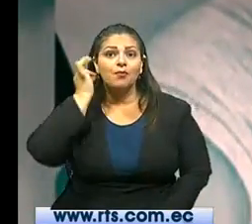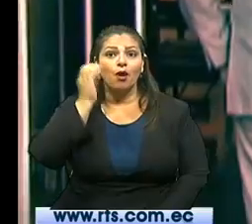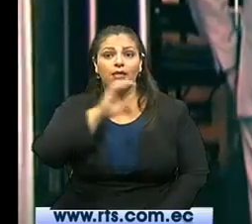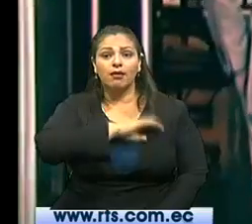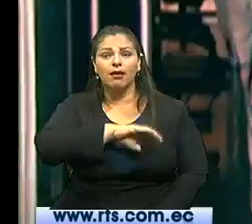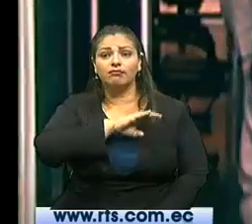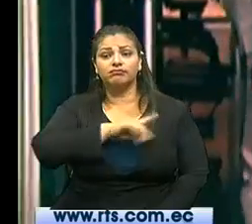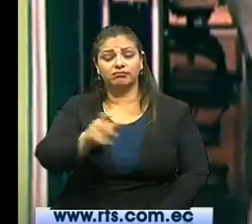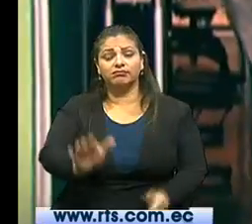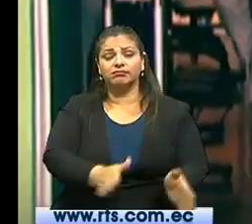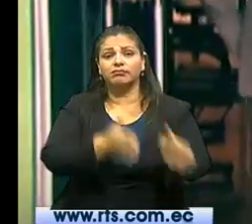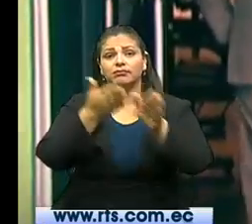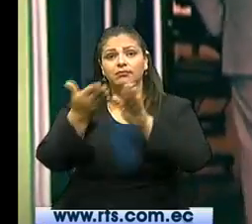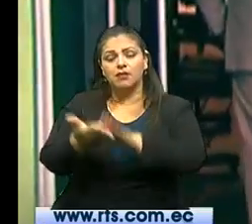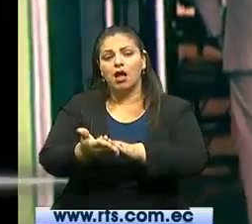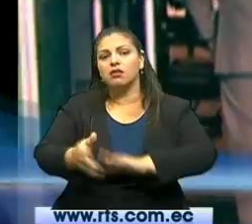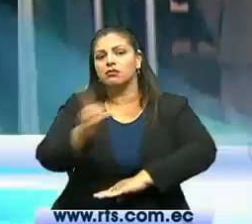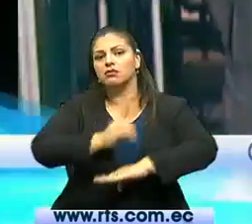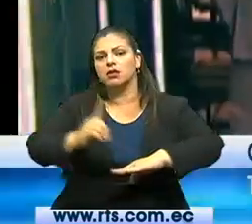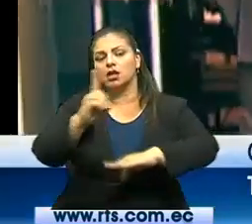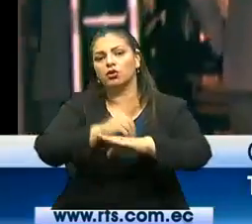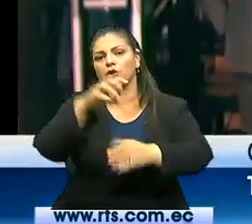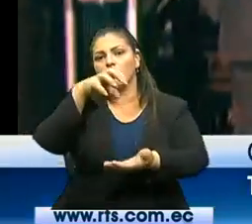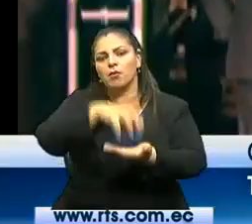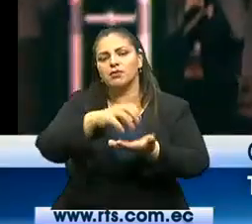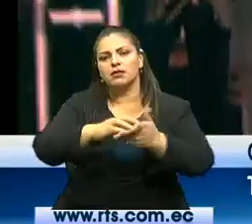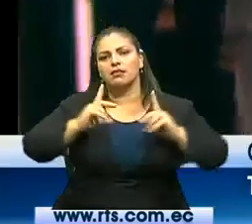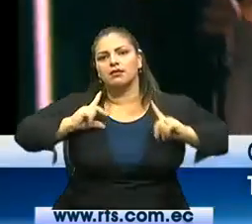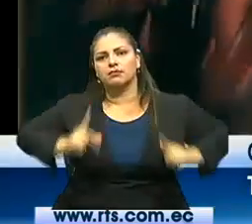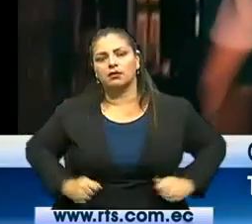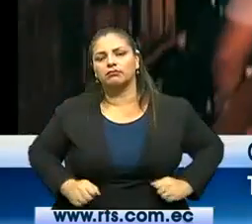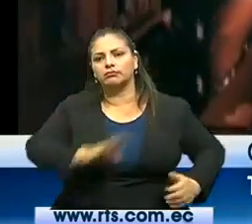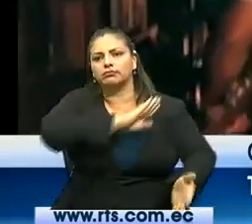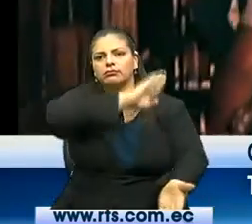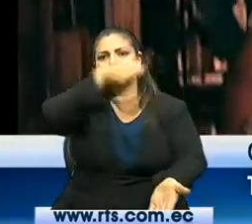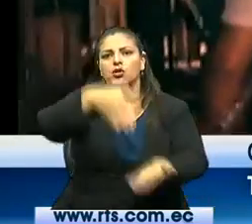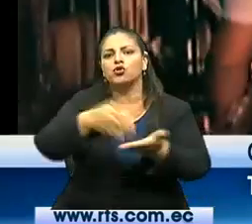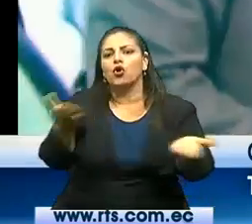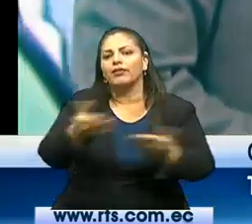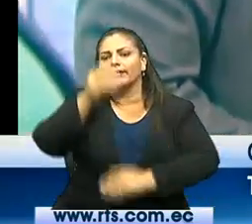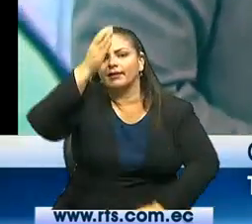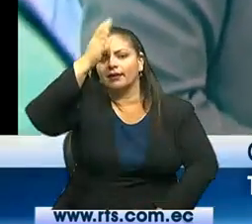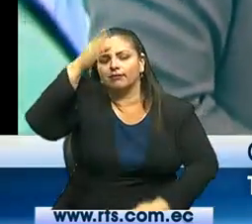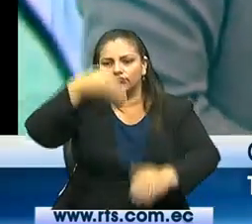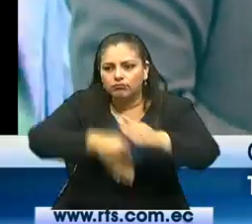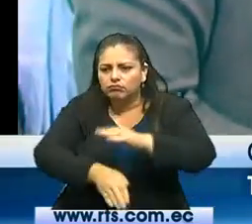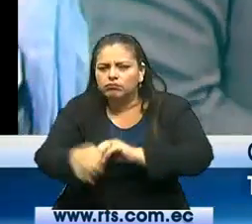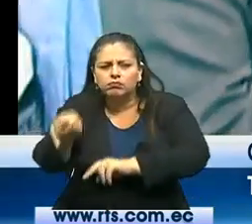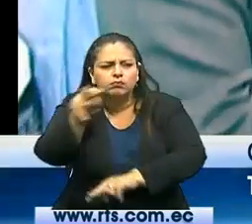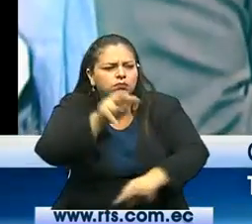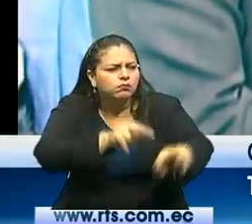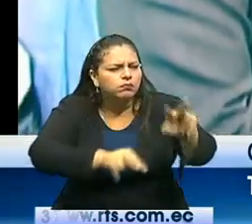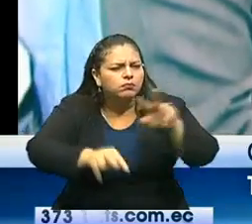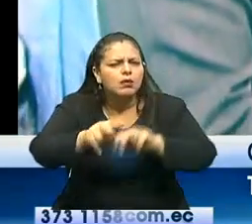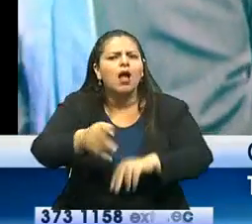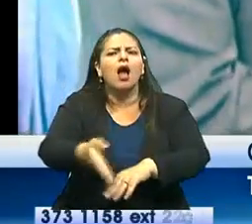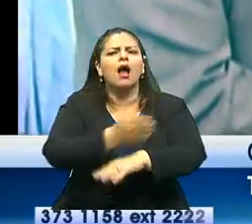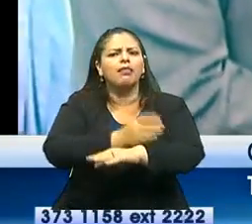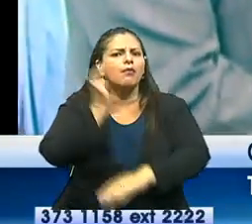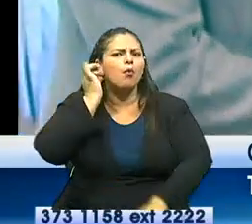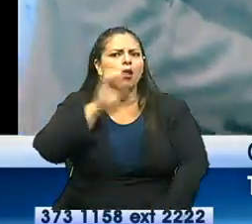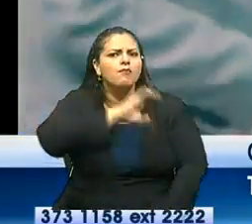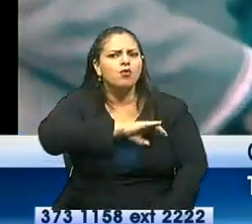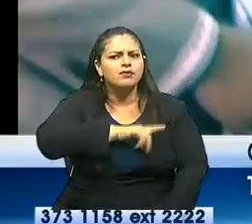salud junto al equipo de la Agencia de Aseguramiento de la Calidad de los Servicios de Salud acudieron a la clínica particular donde fue operada para realizar